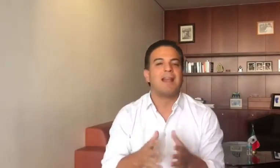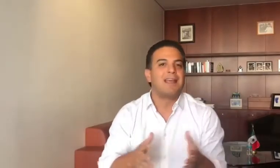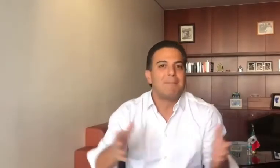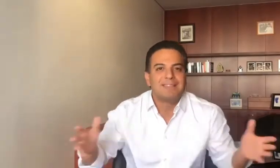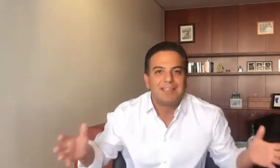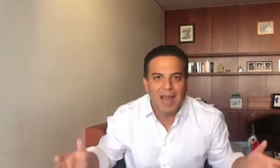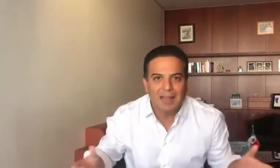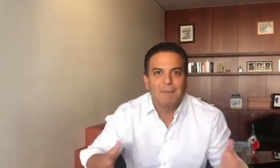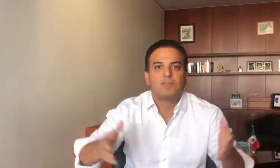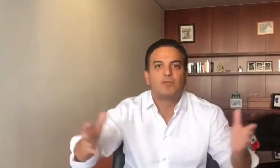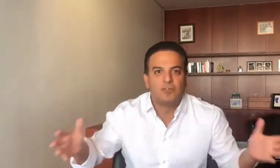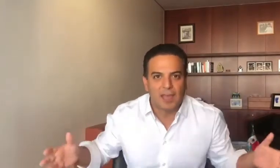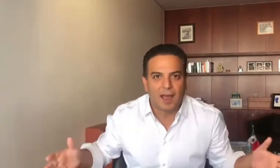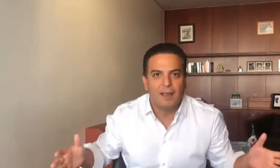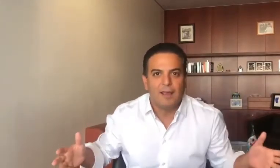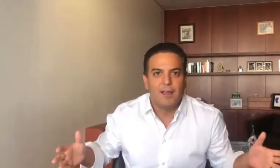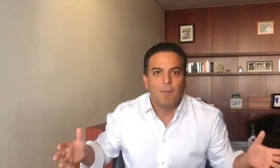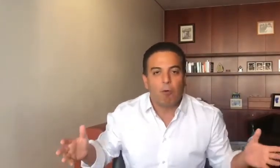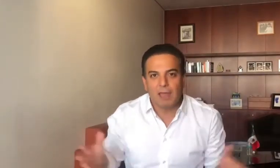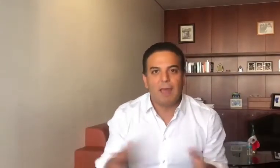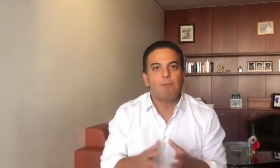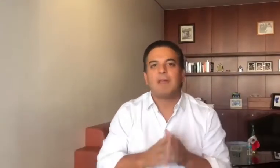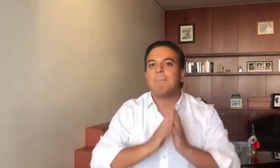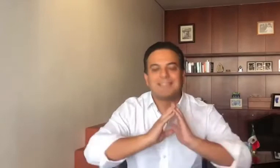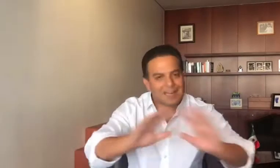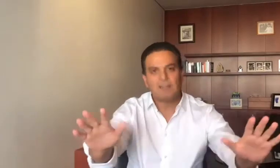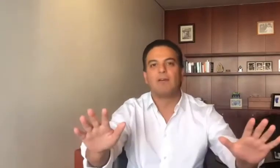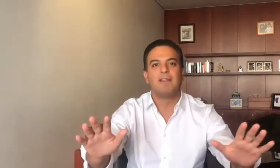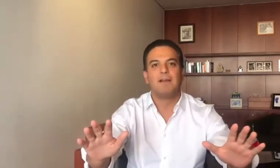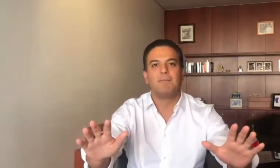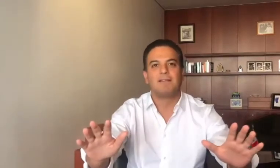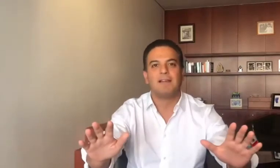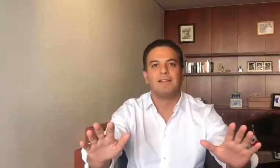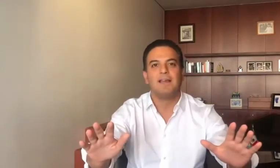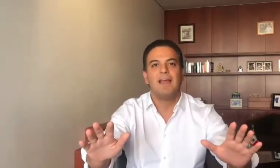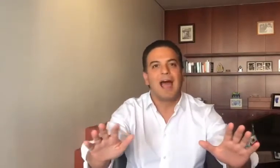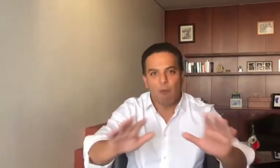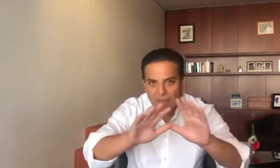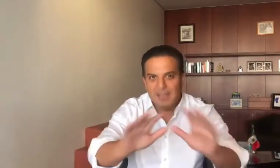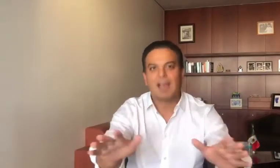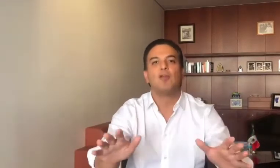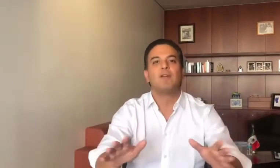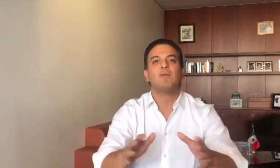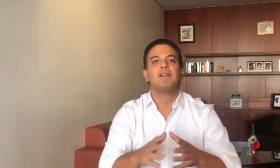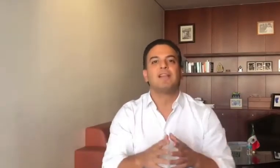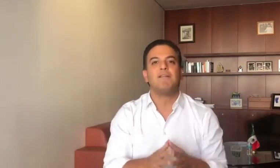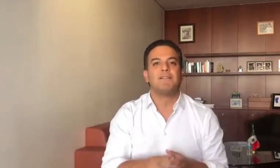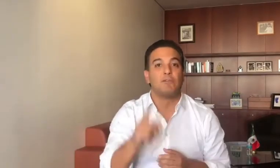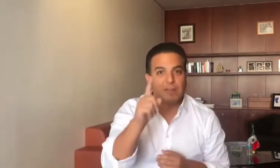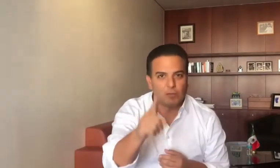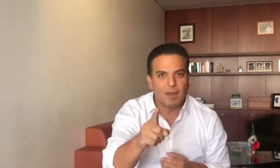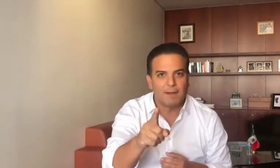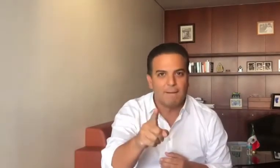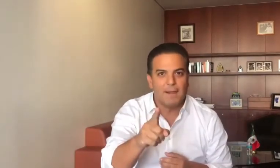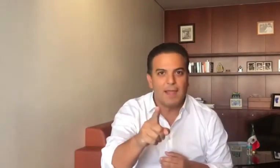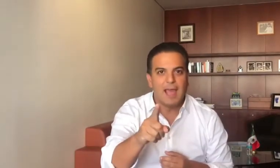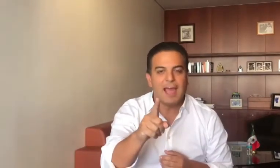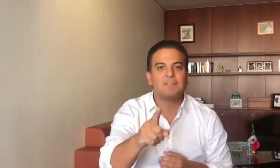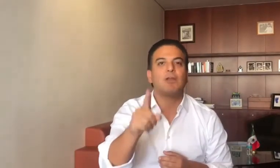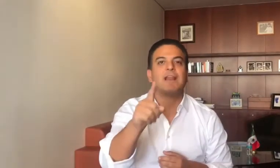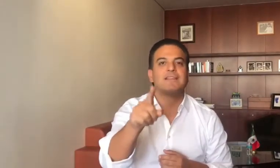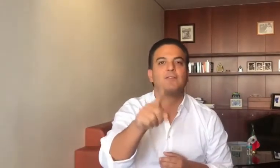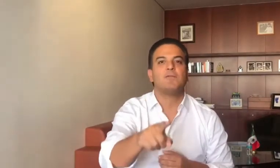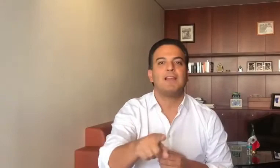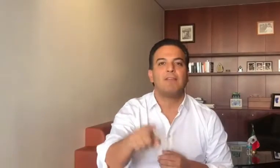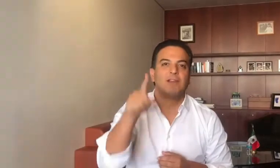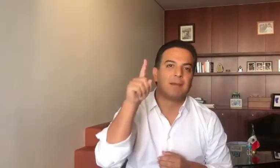llevar a energía más cara y más sucia. ¿Por qué? Porque a pesar de lo que diga el presidente, aunque diga que no va a subir la tarifa, si no la sube, es